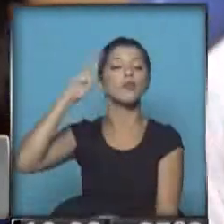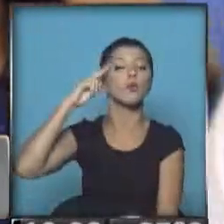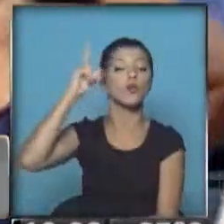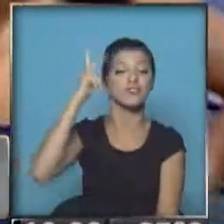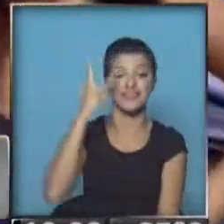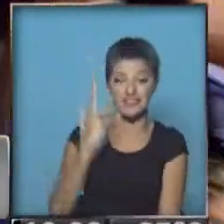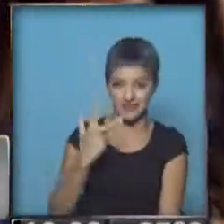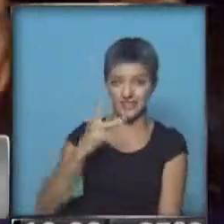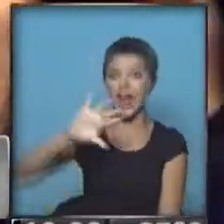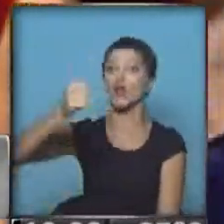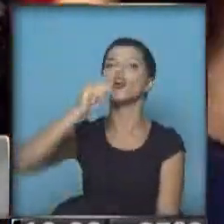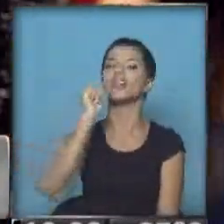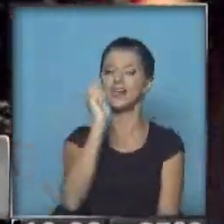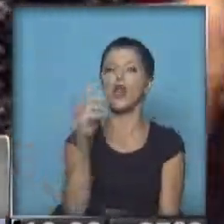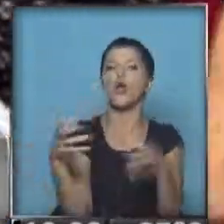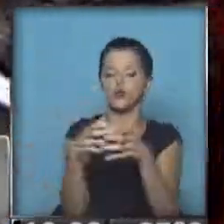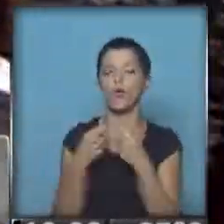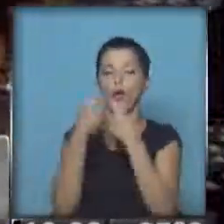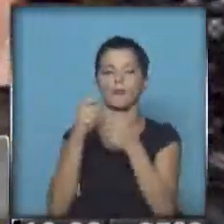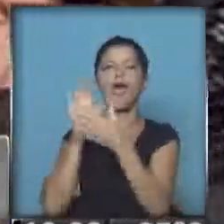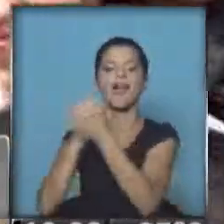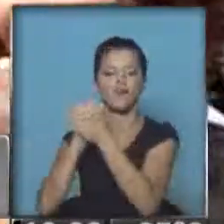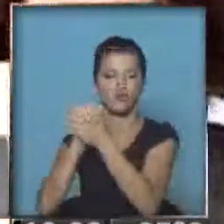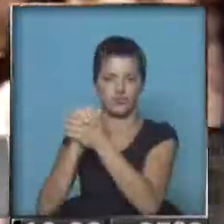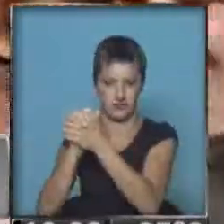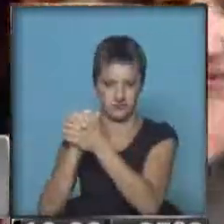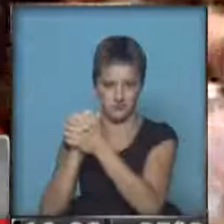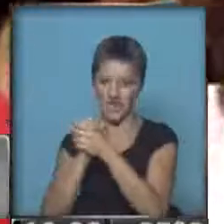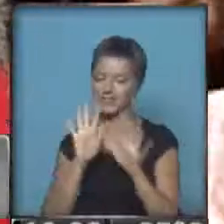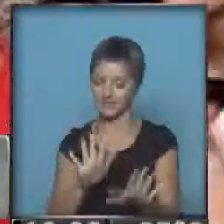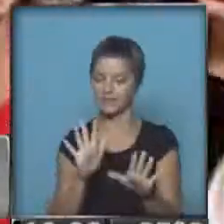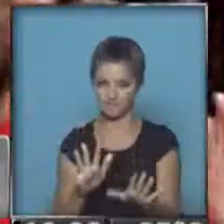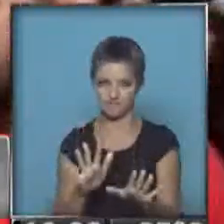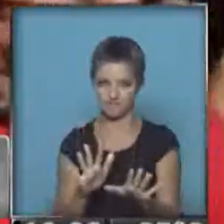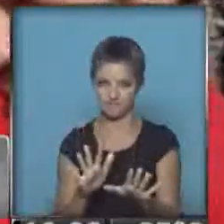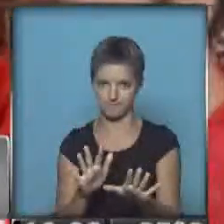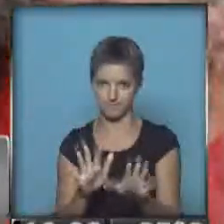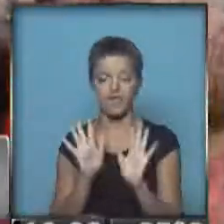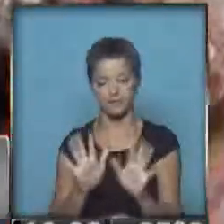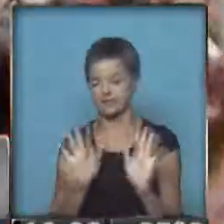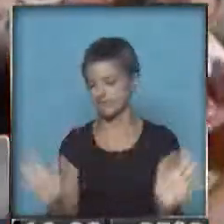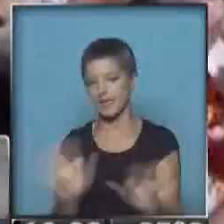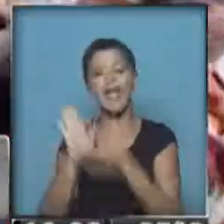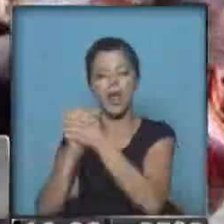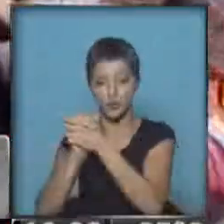las ganó el alfonsinismo. Esto es así, esto es así, esto es así,